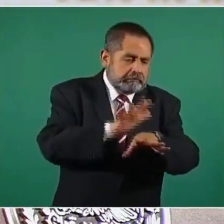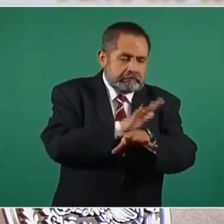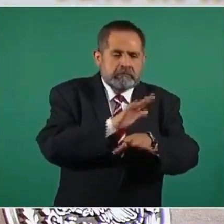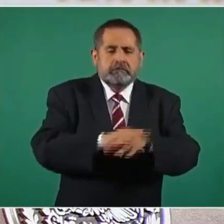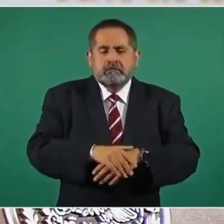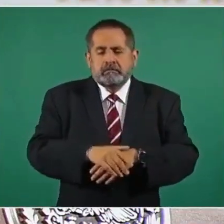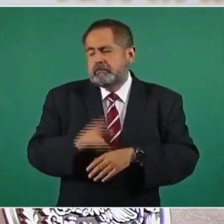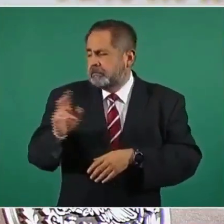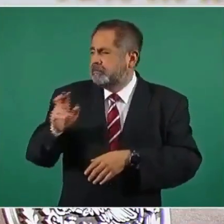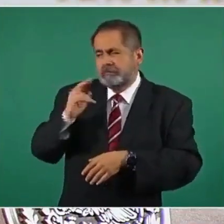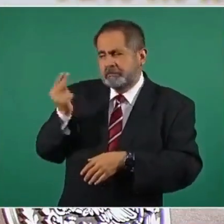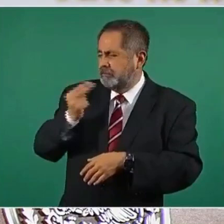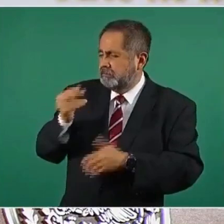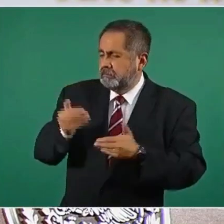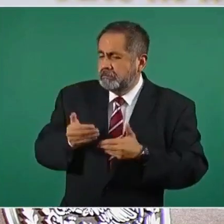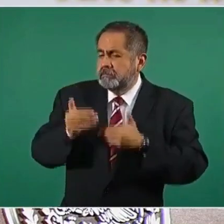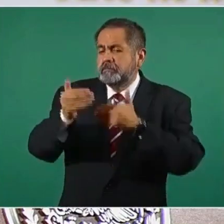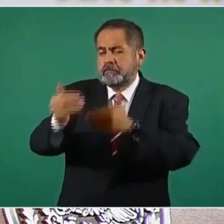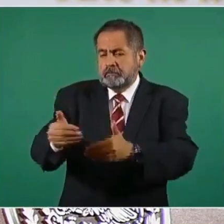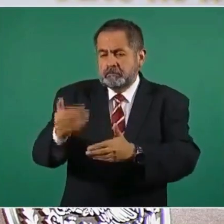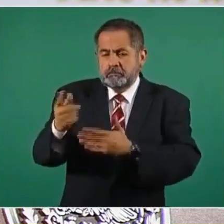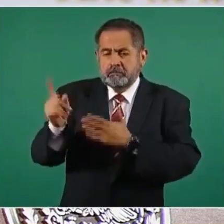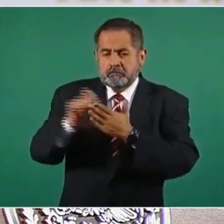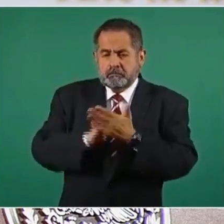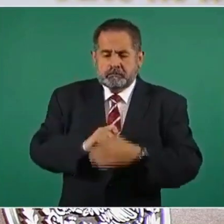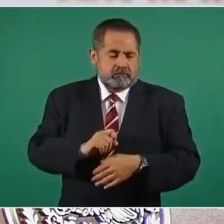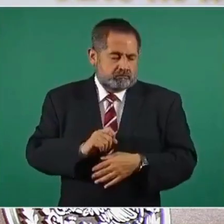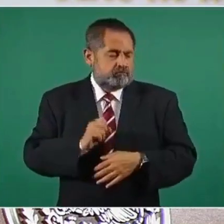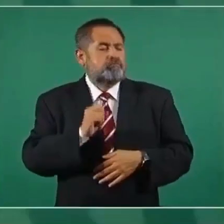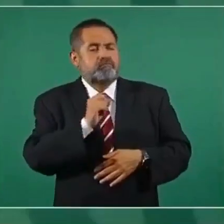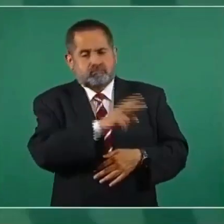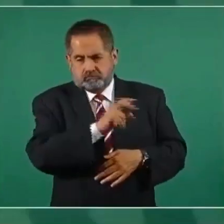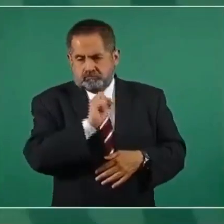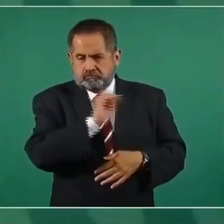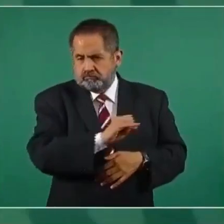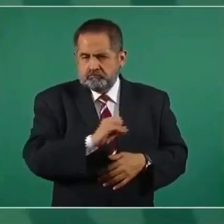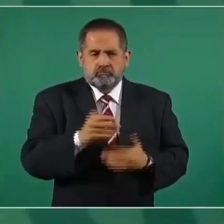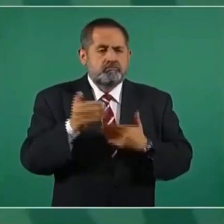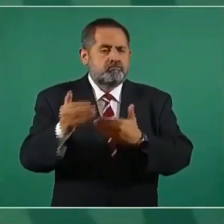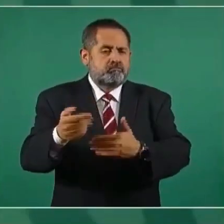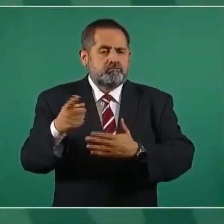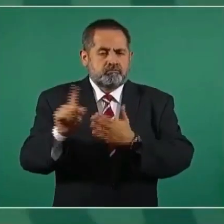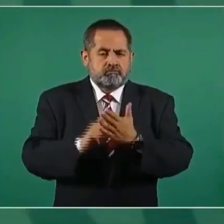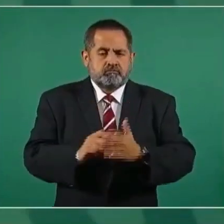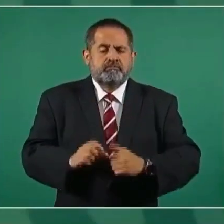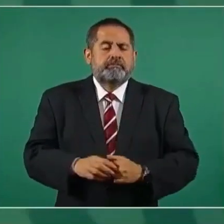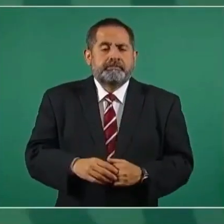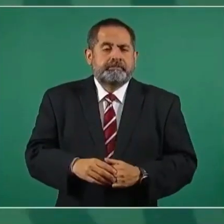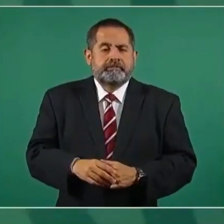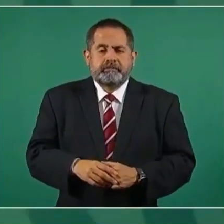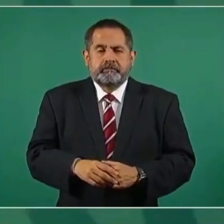que se ajusten a la nueva circunstancia.